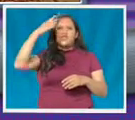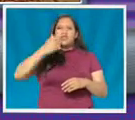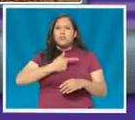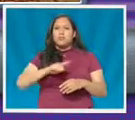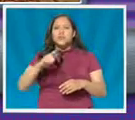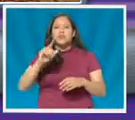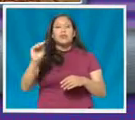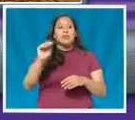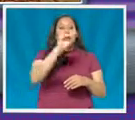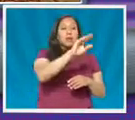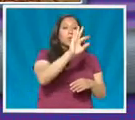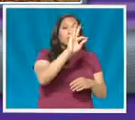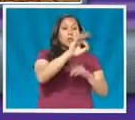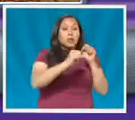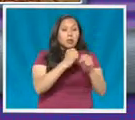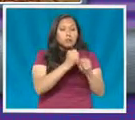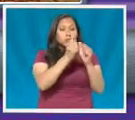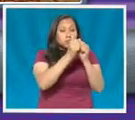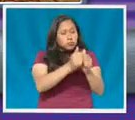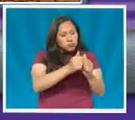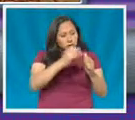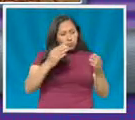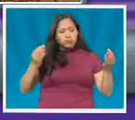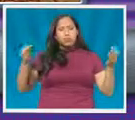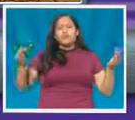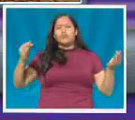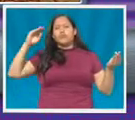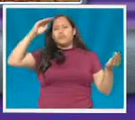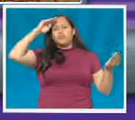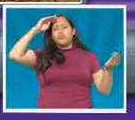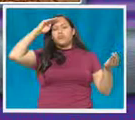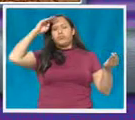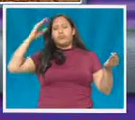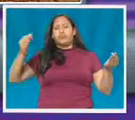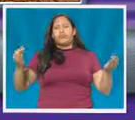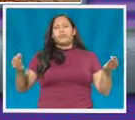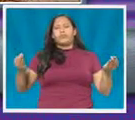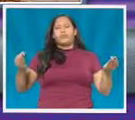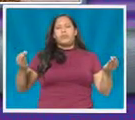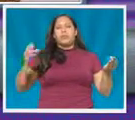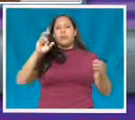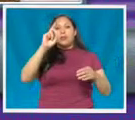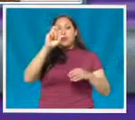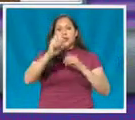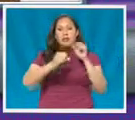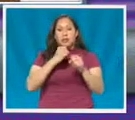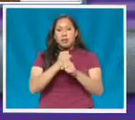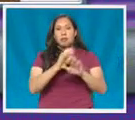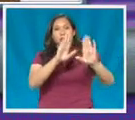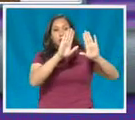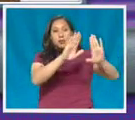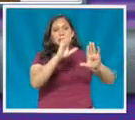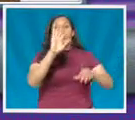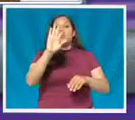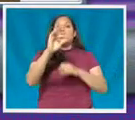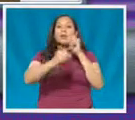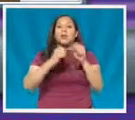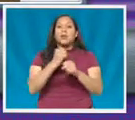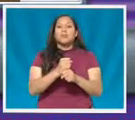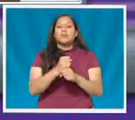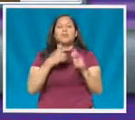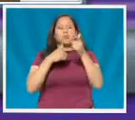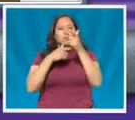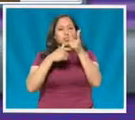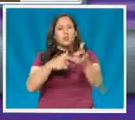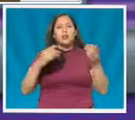40 años a meditar, pero se va a los 30 años a la meditación y dura 40 años meditando, pero